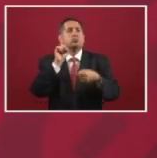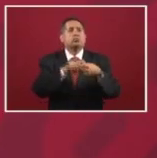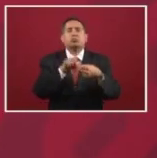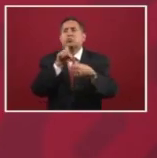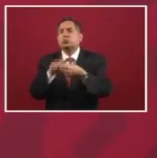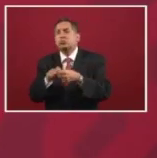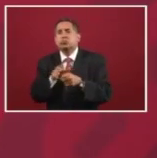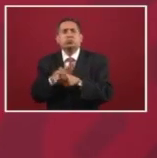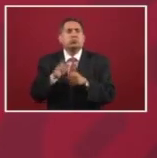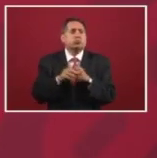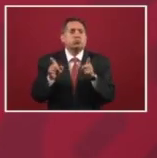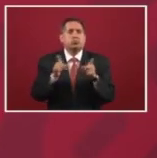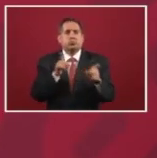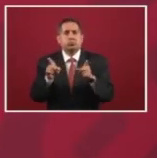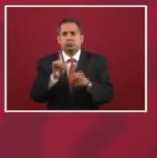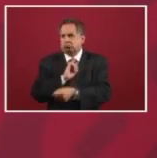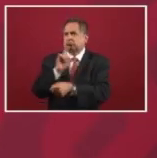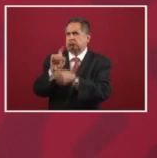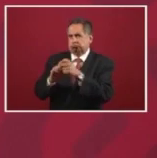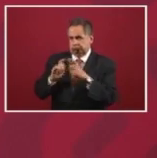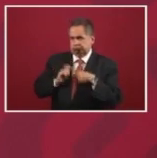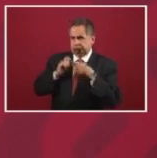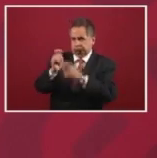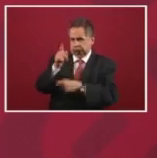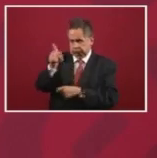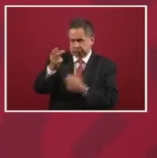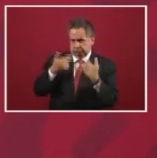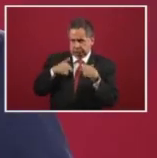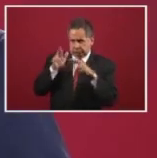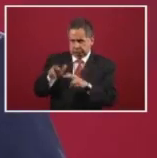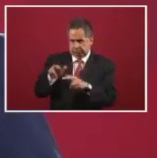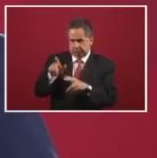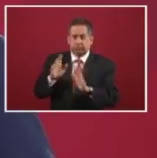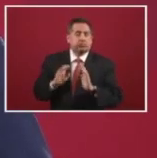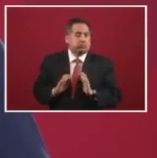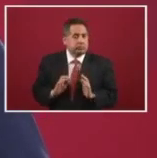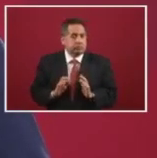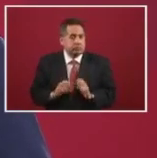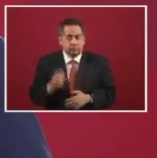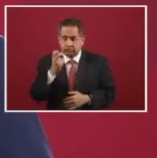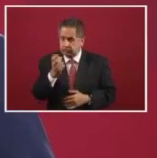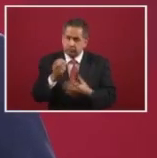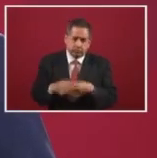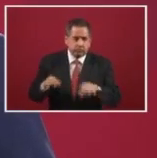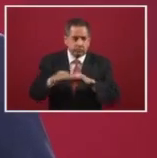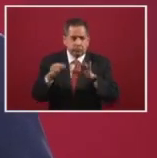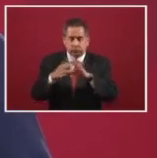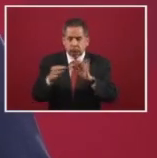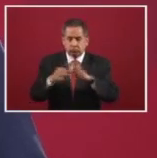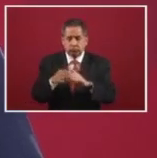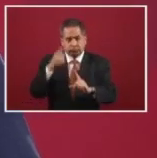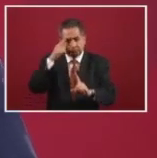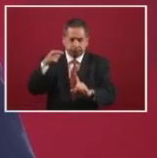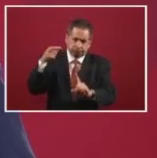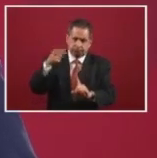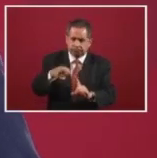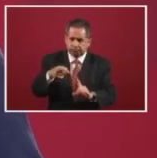quién los va a representar. Eso es muy importante